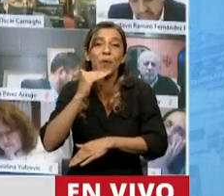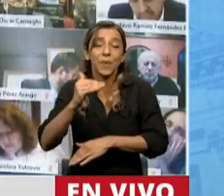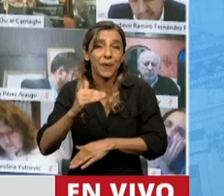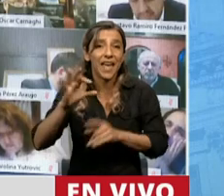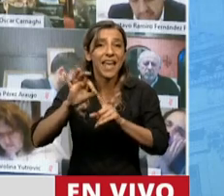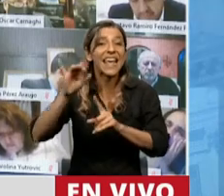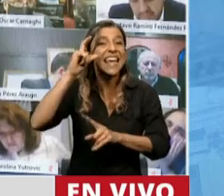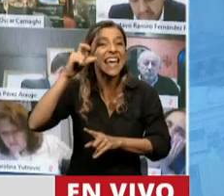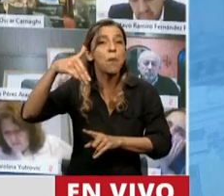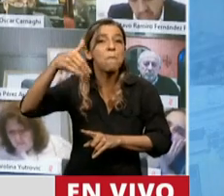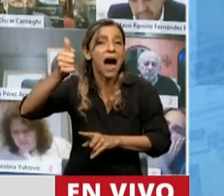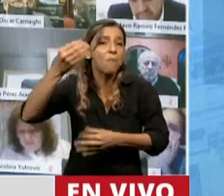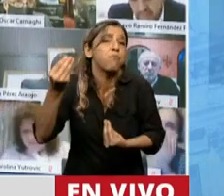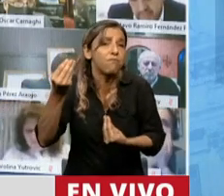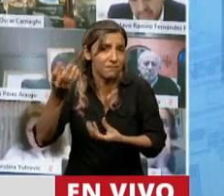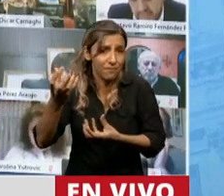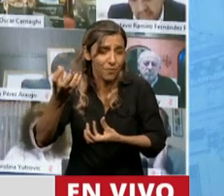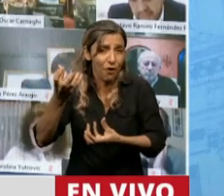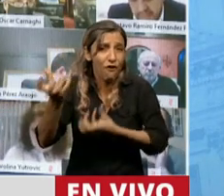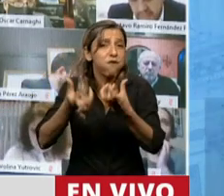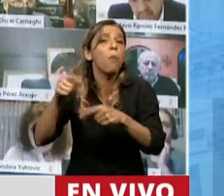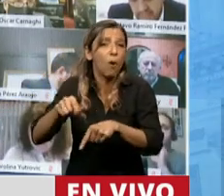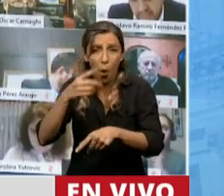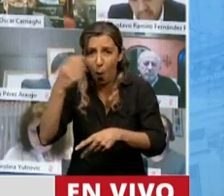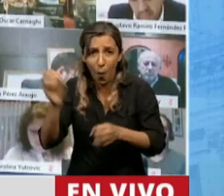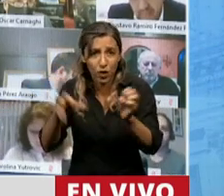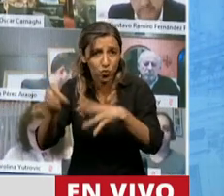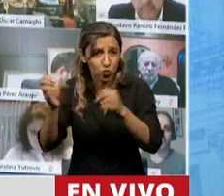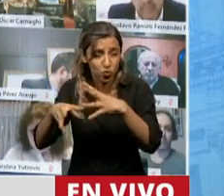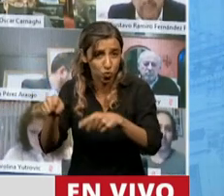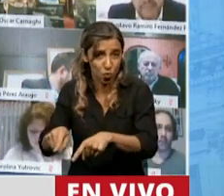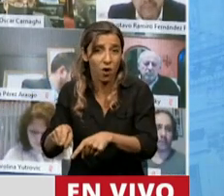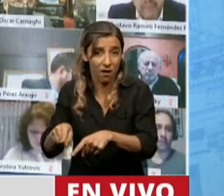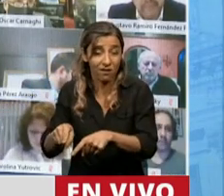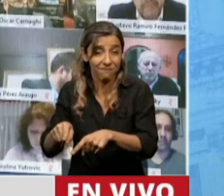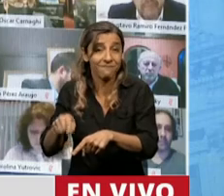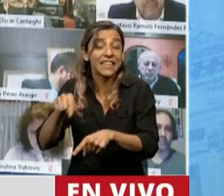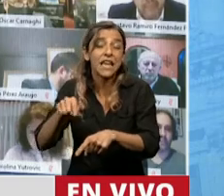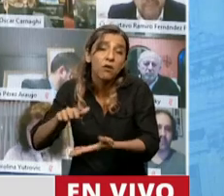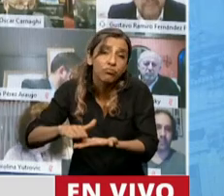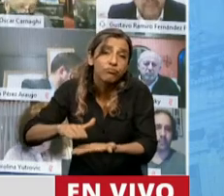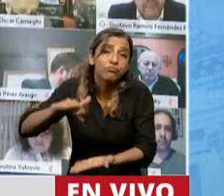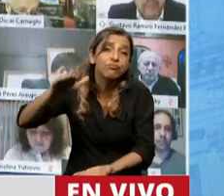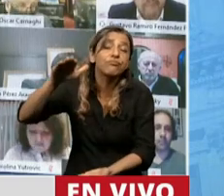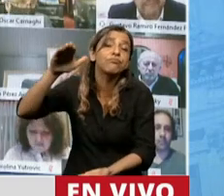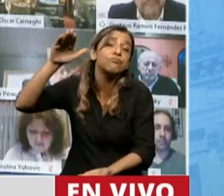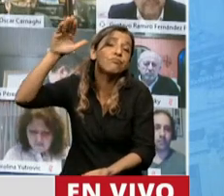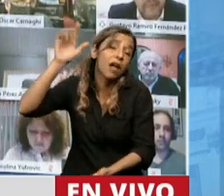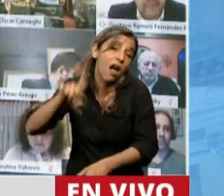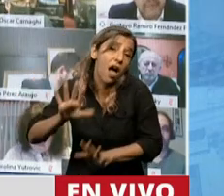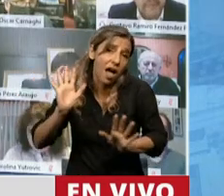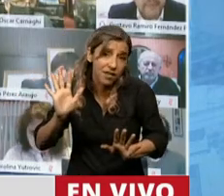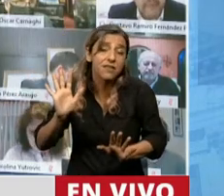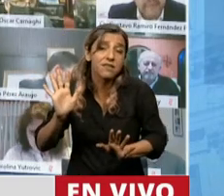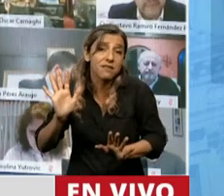basural. Ahí, después de la explotación de la forestal, tuvo que crecer y sobrevivir